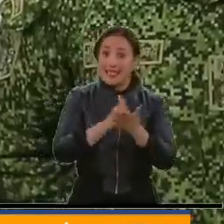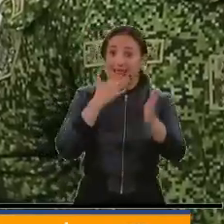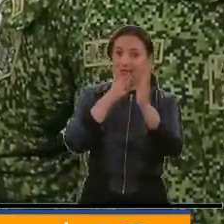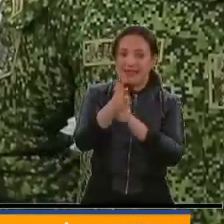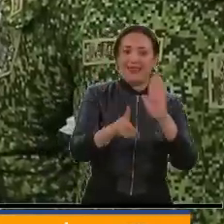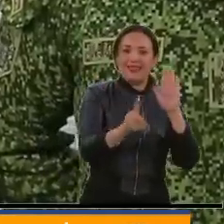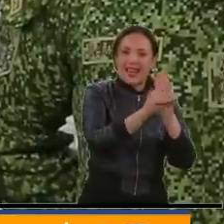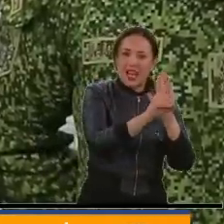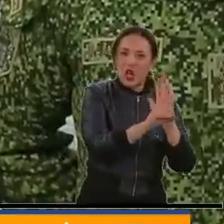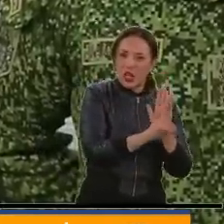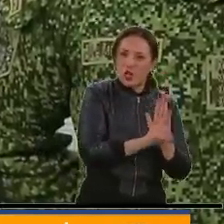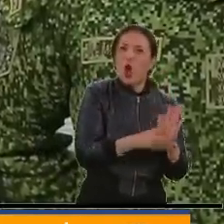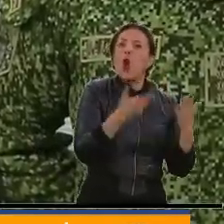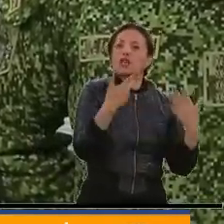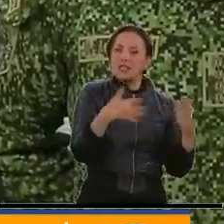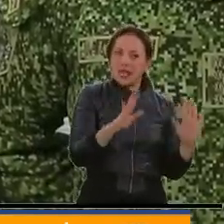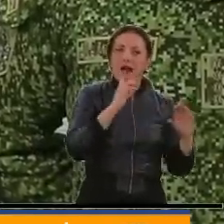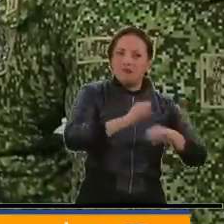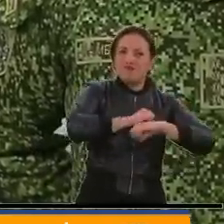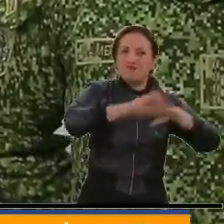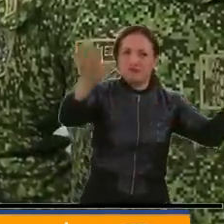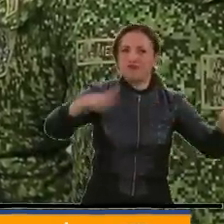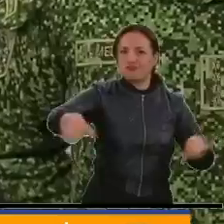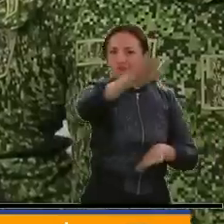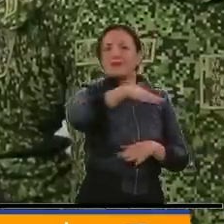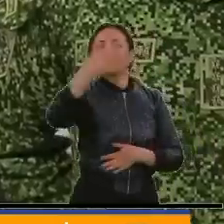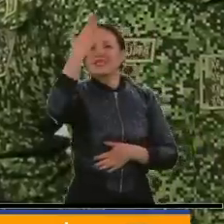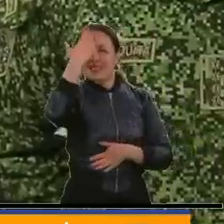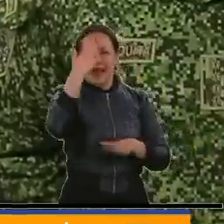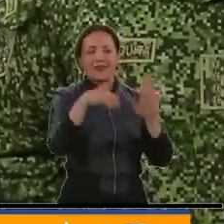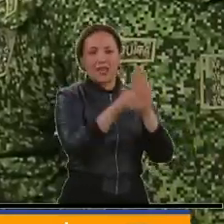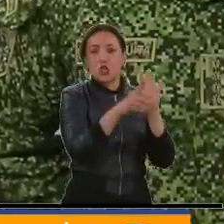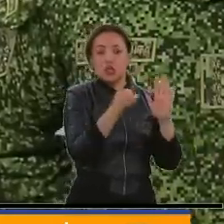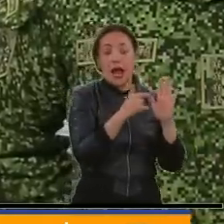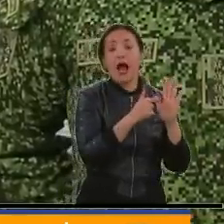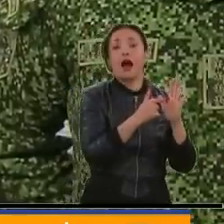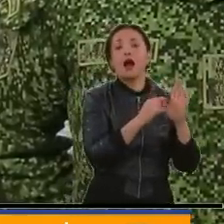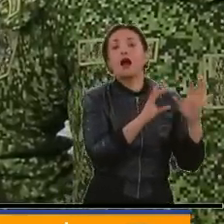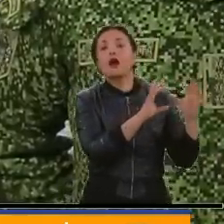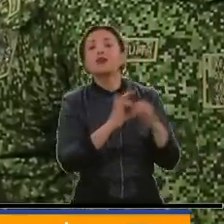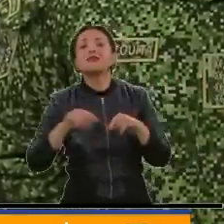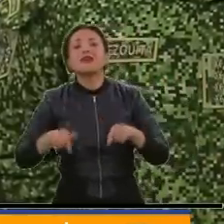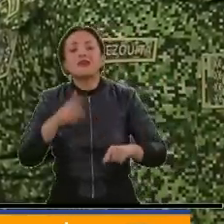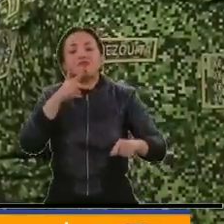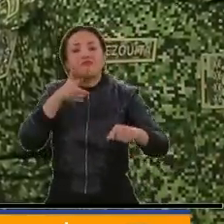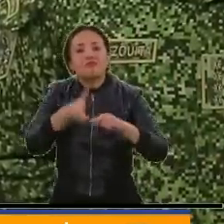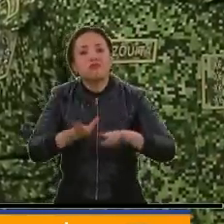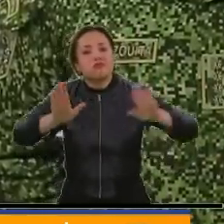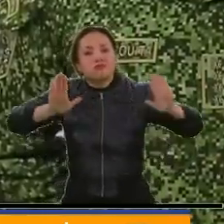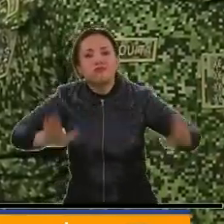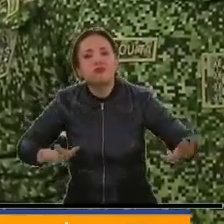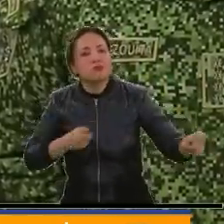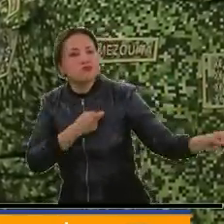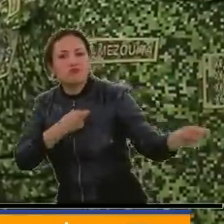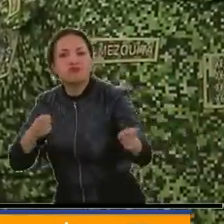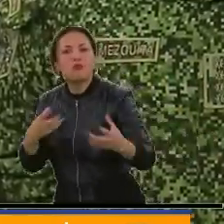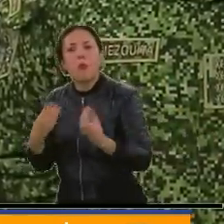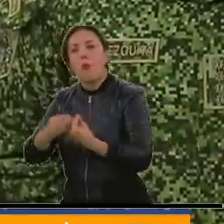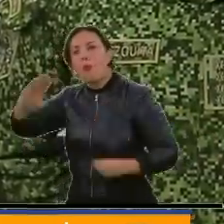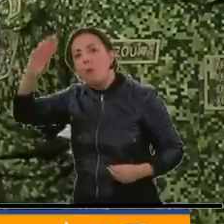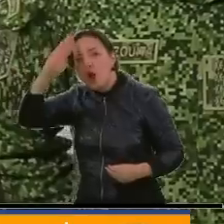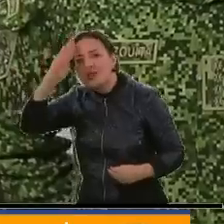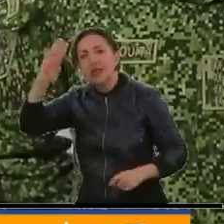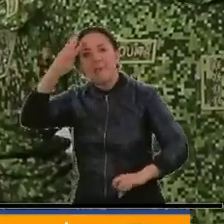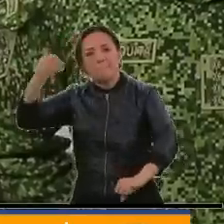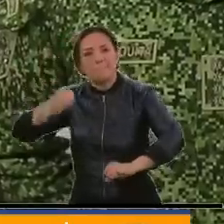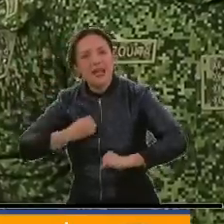están en publicación en manos de todos ustedes, la suspensión de operaciones militares y operativos policiales